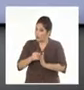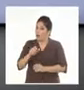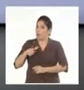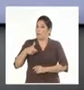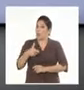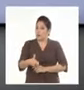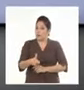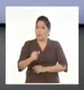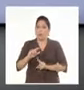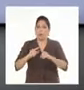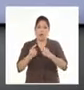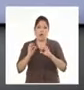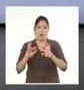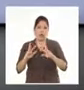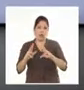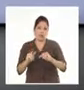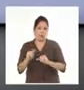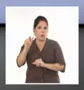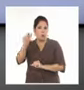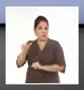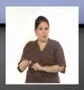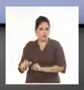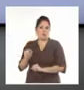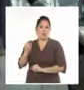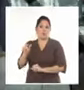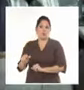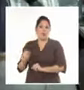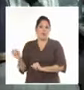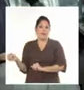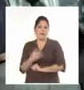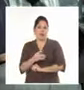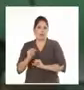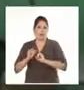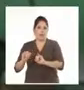por cada uno de estos clientes que se detectaron con este tipo de anomalías.